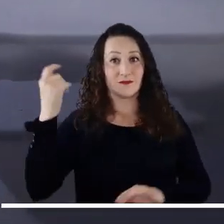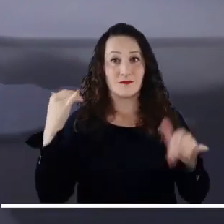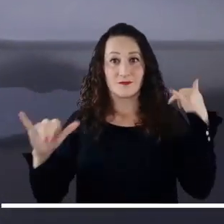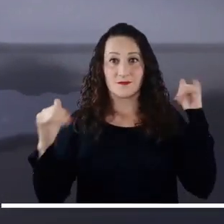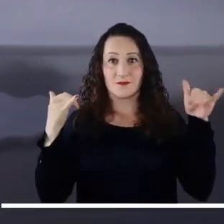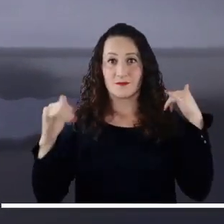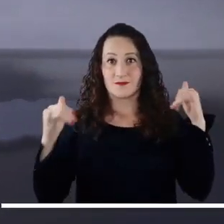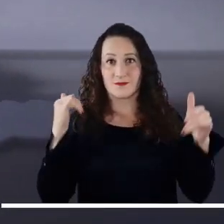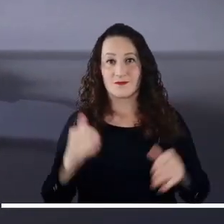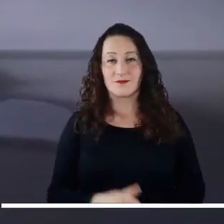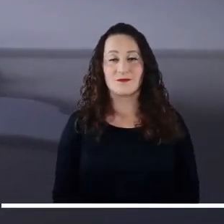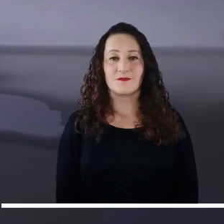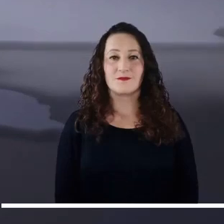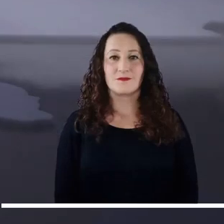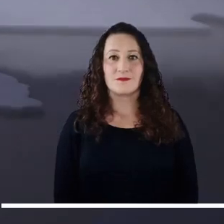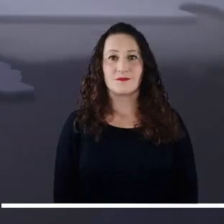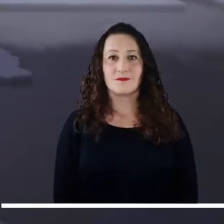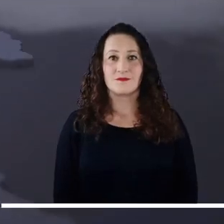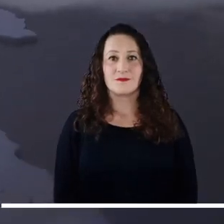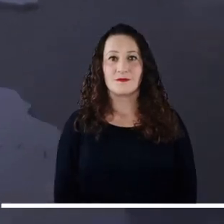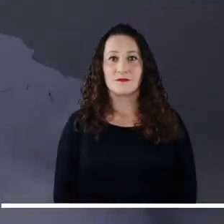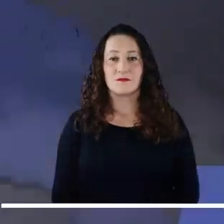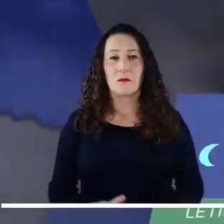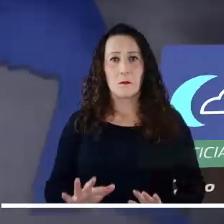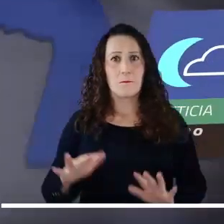Vichada, Meta y Casanare.